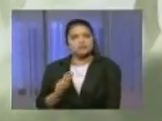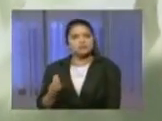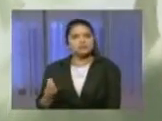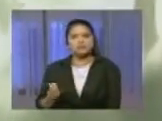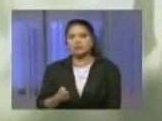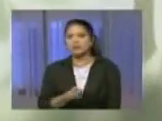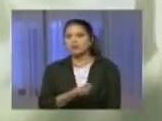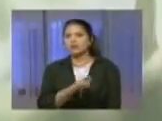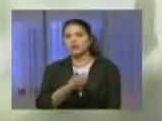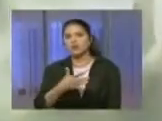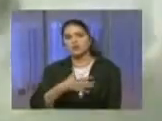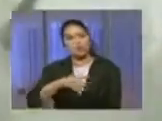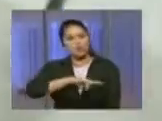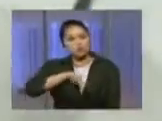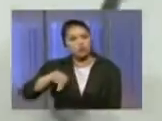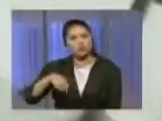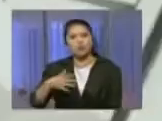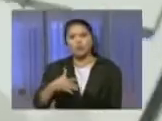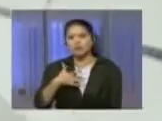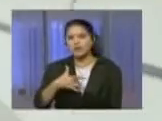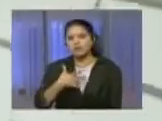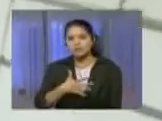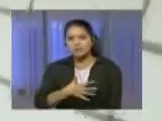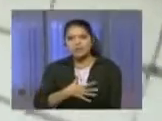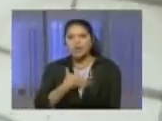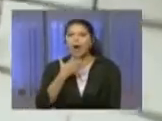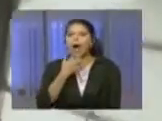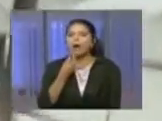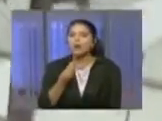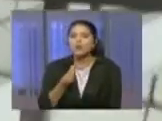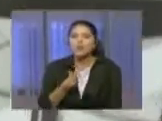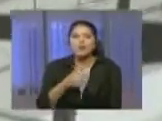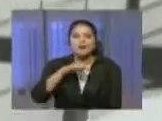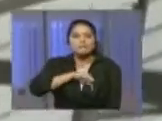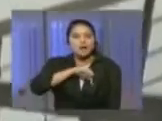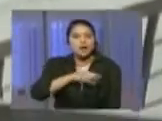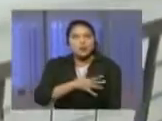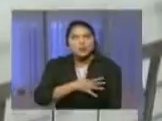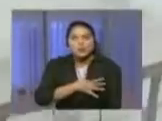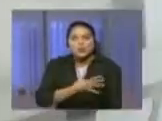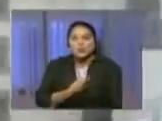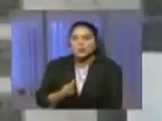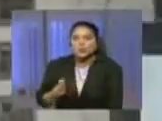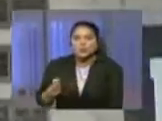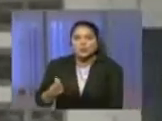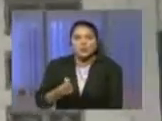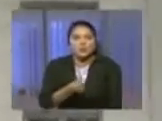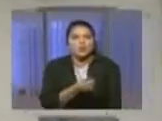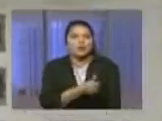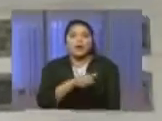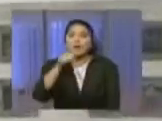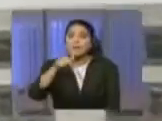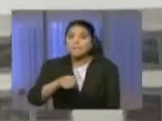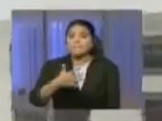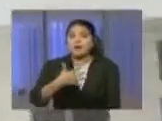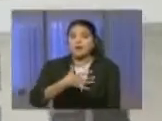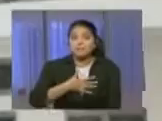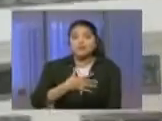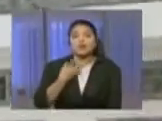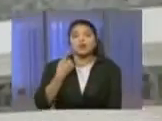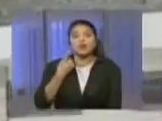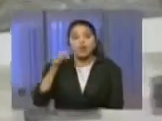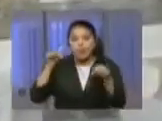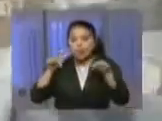uno siente algo Sublime en el alma este para mí es uno de esos